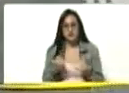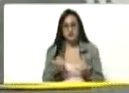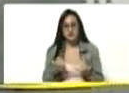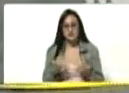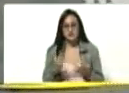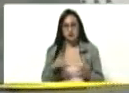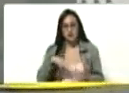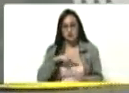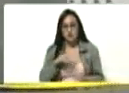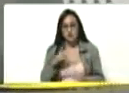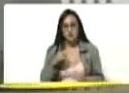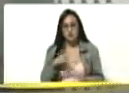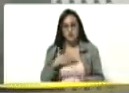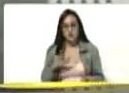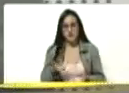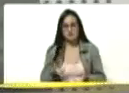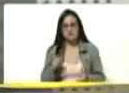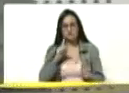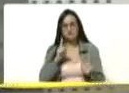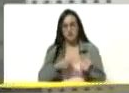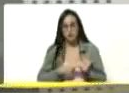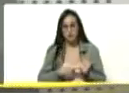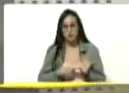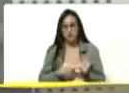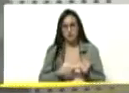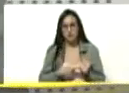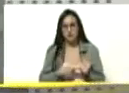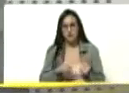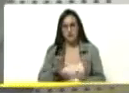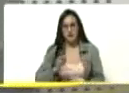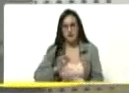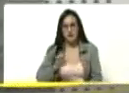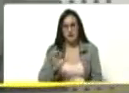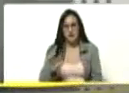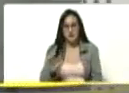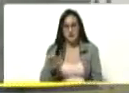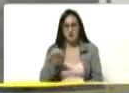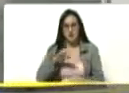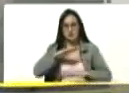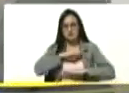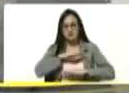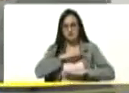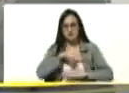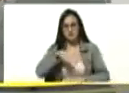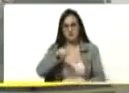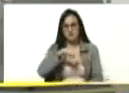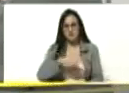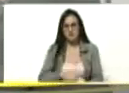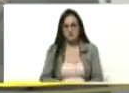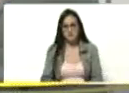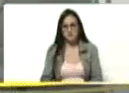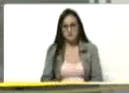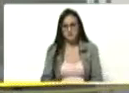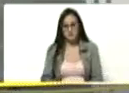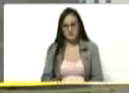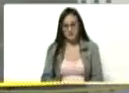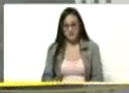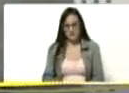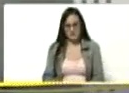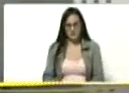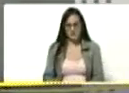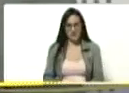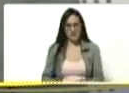de nosotros. A self-reliant region. Una región autosuficiente. Built on mutual respect.